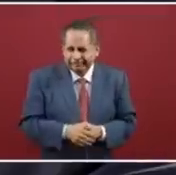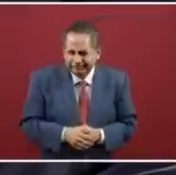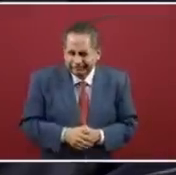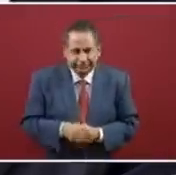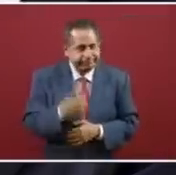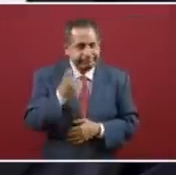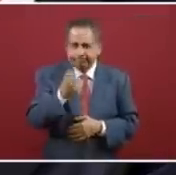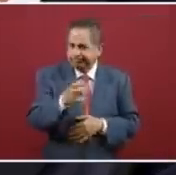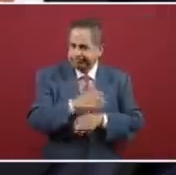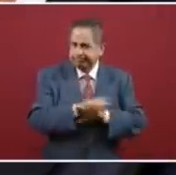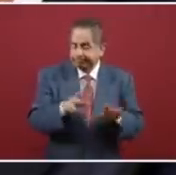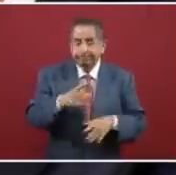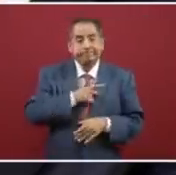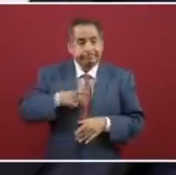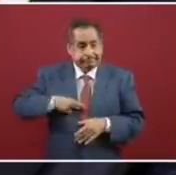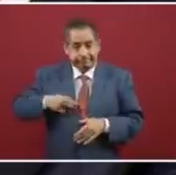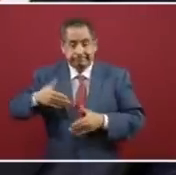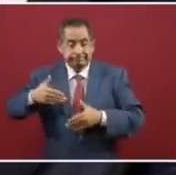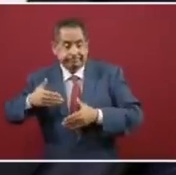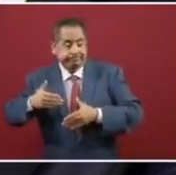de intervenir